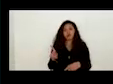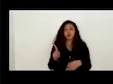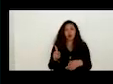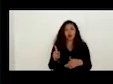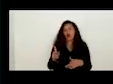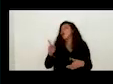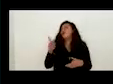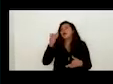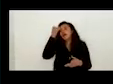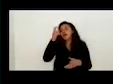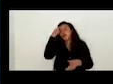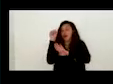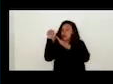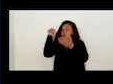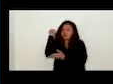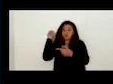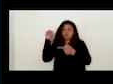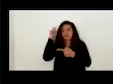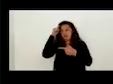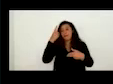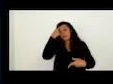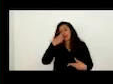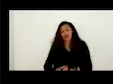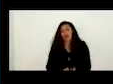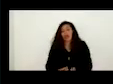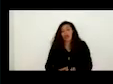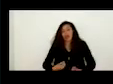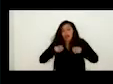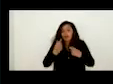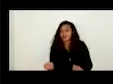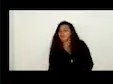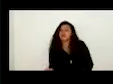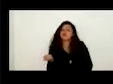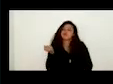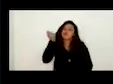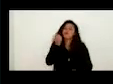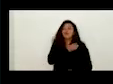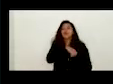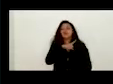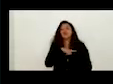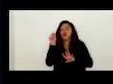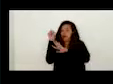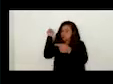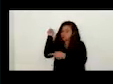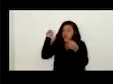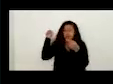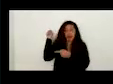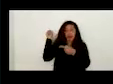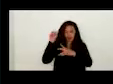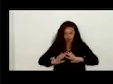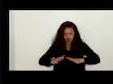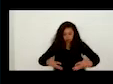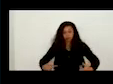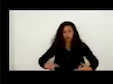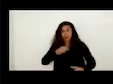gestante, para crecer sanos y para que el producto que lleva crezca de forma saludable y que